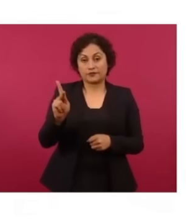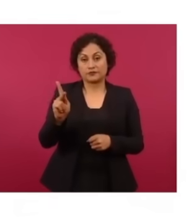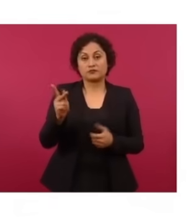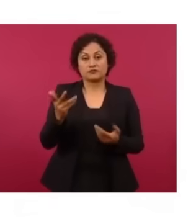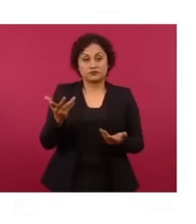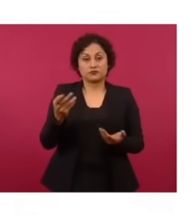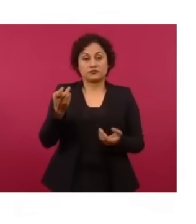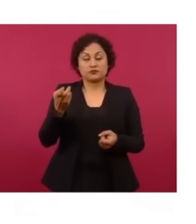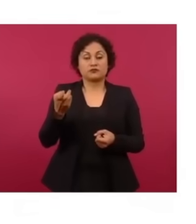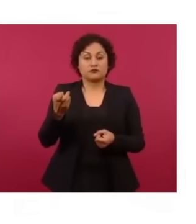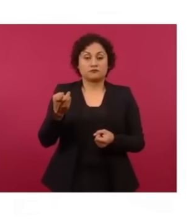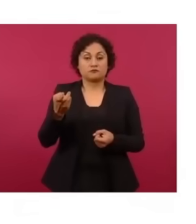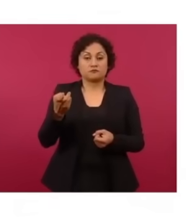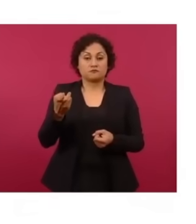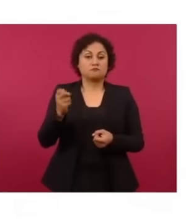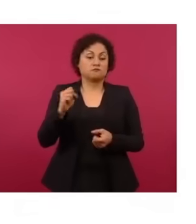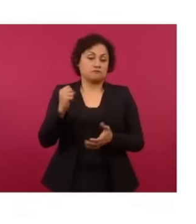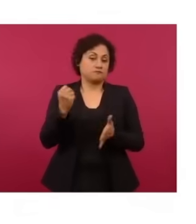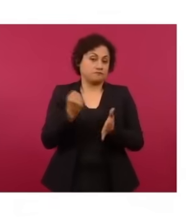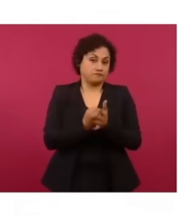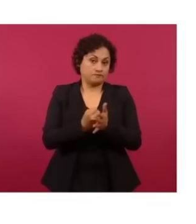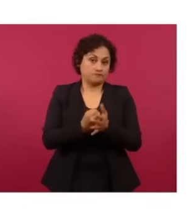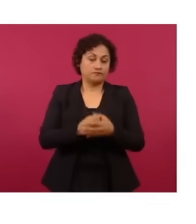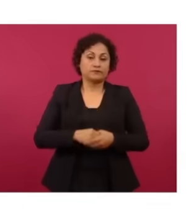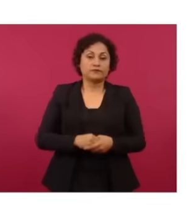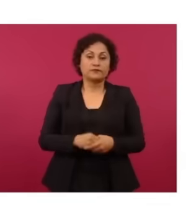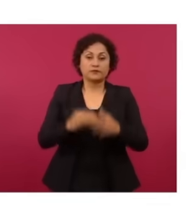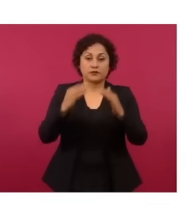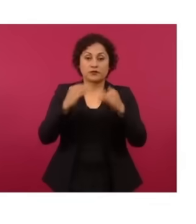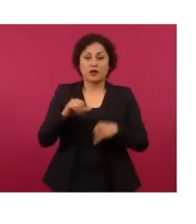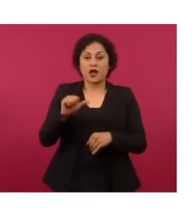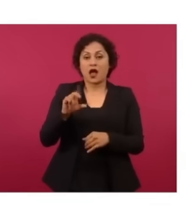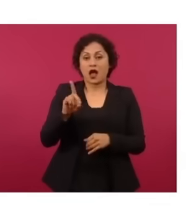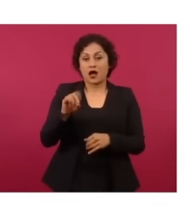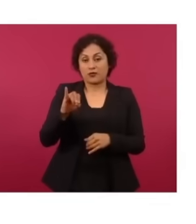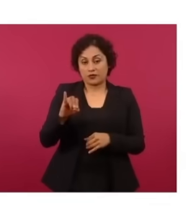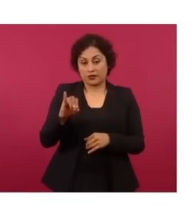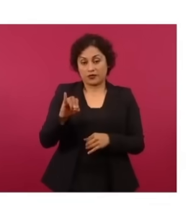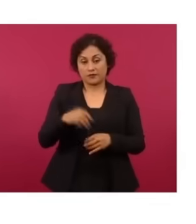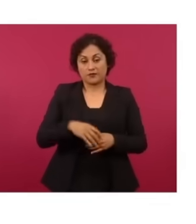Limited Rubicon, un Audi